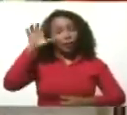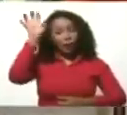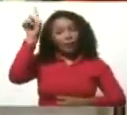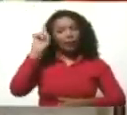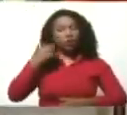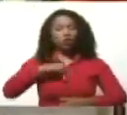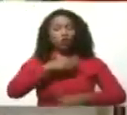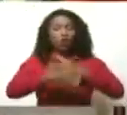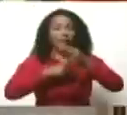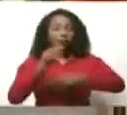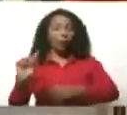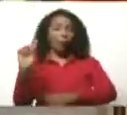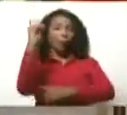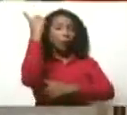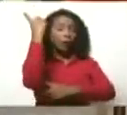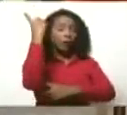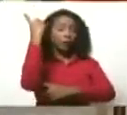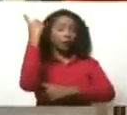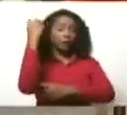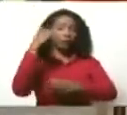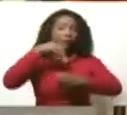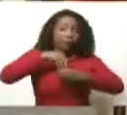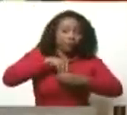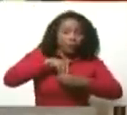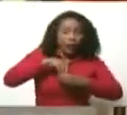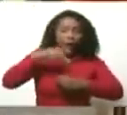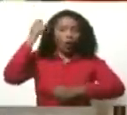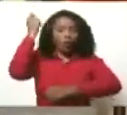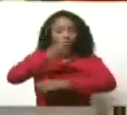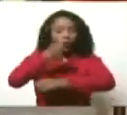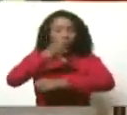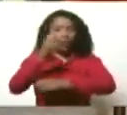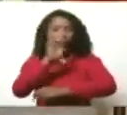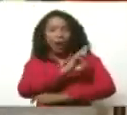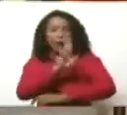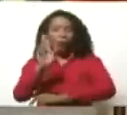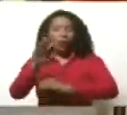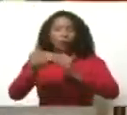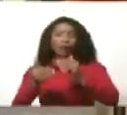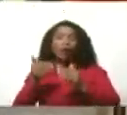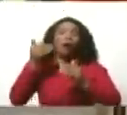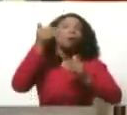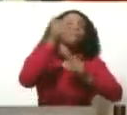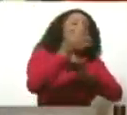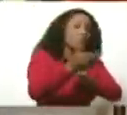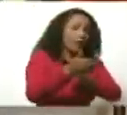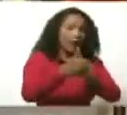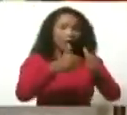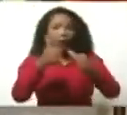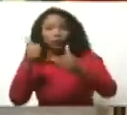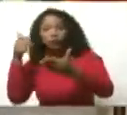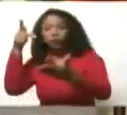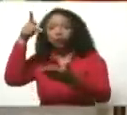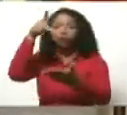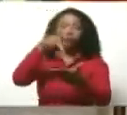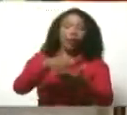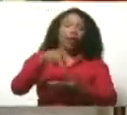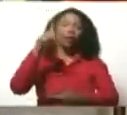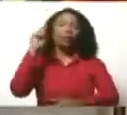ustedes saben, primero internamente ante los tribunales de la República, posteriormente eso llega al